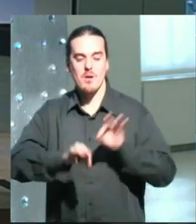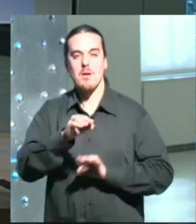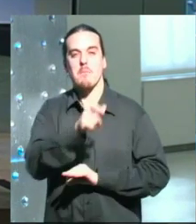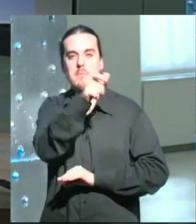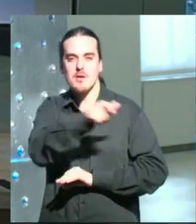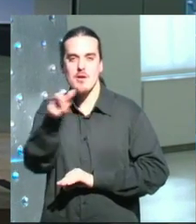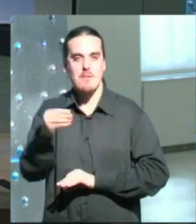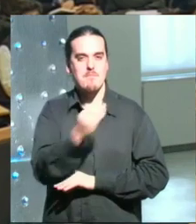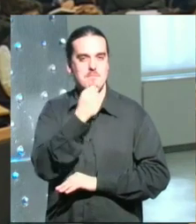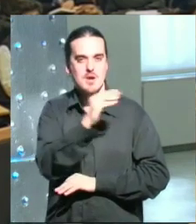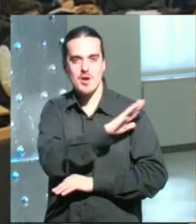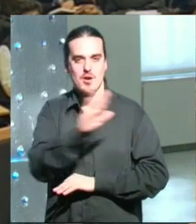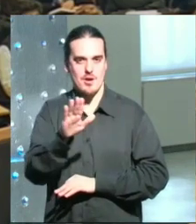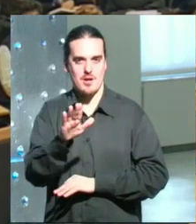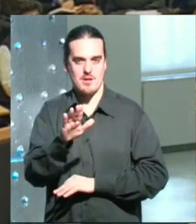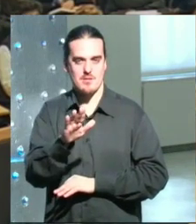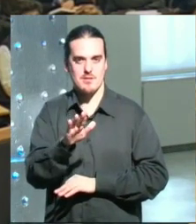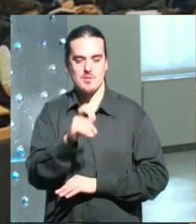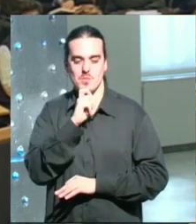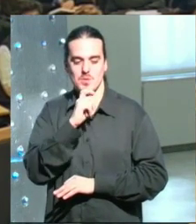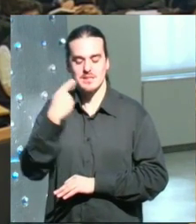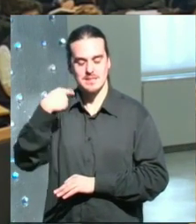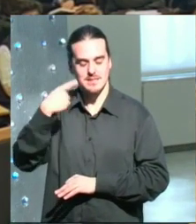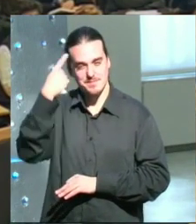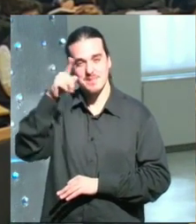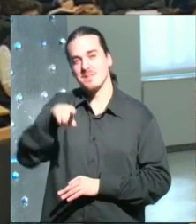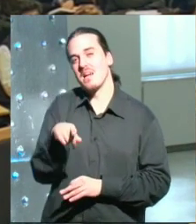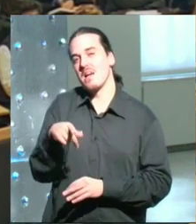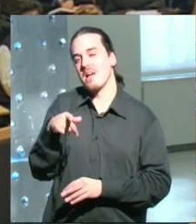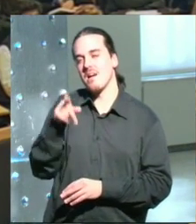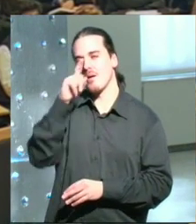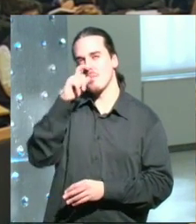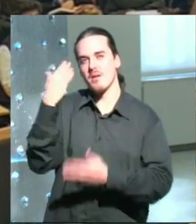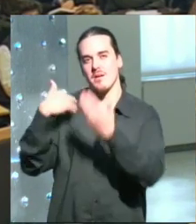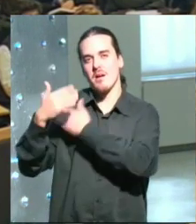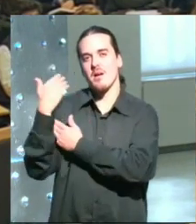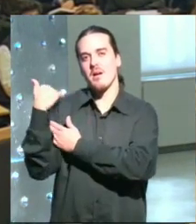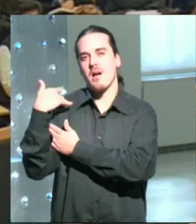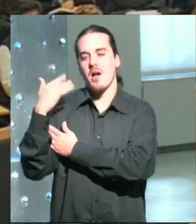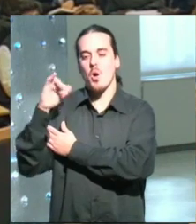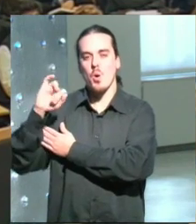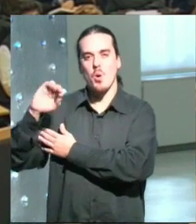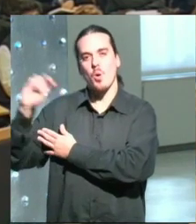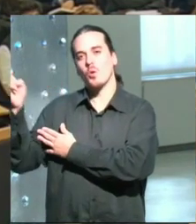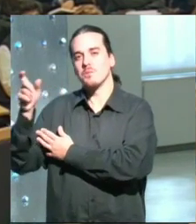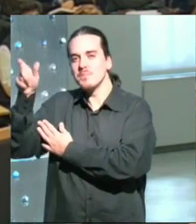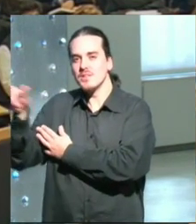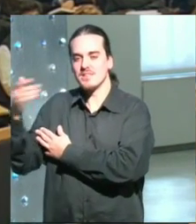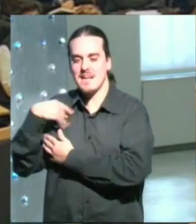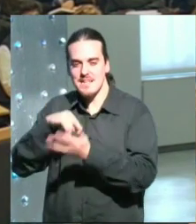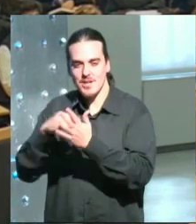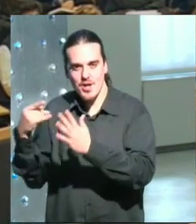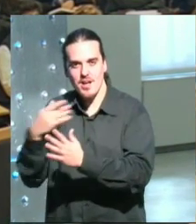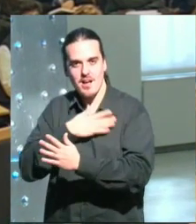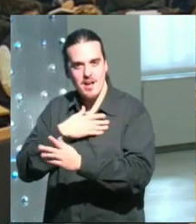que ya otros habían intentado desarrollar el concepto de utilizar las tecnologías de la comunicación y las infraestructuras y las bases